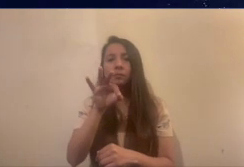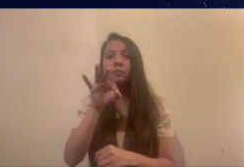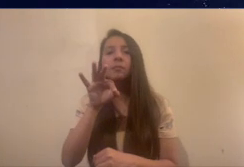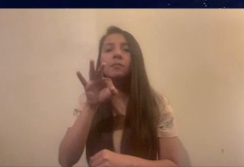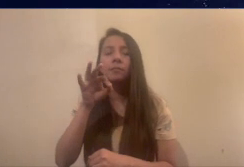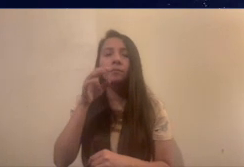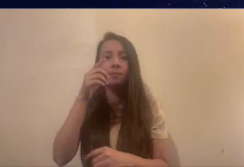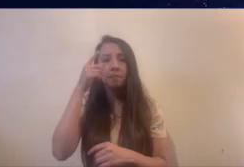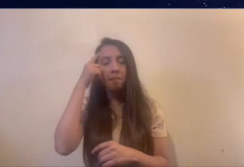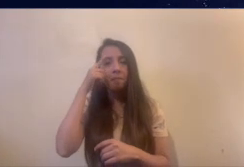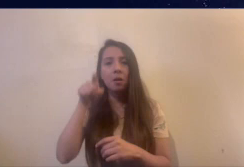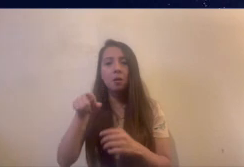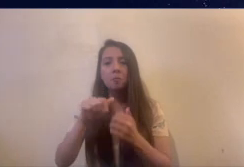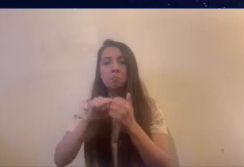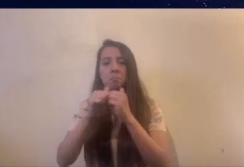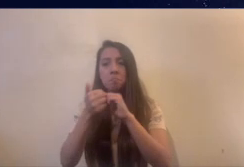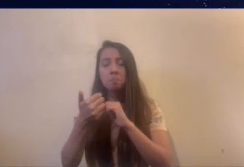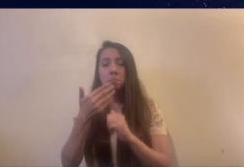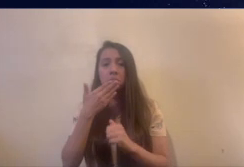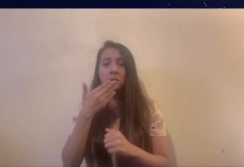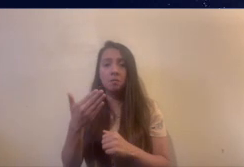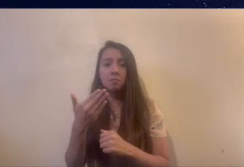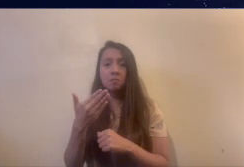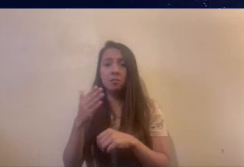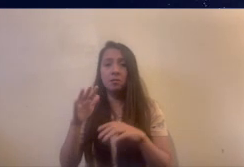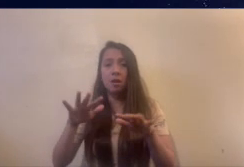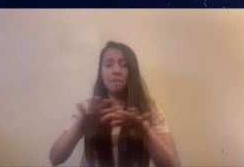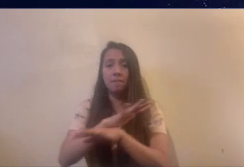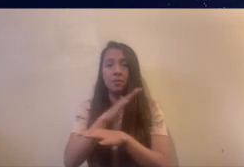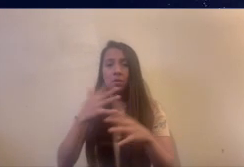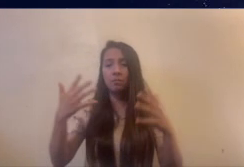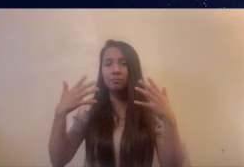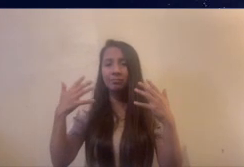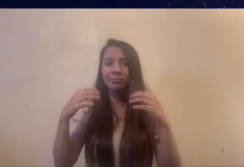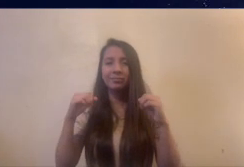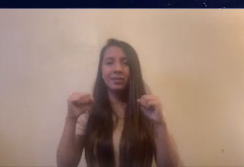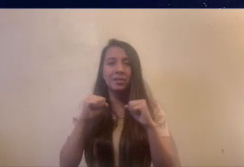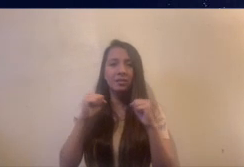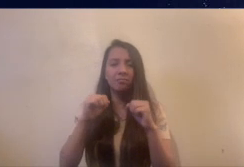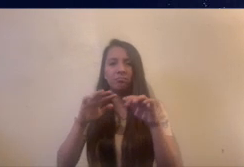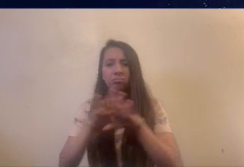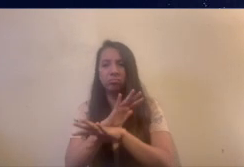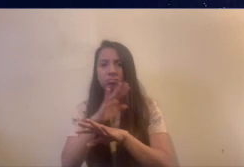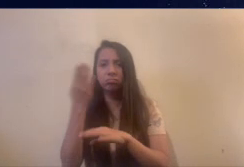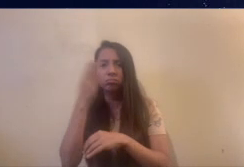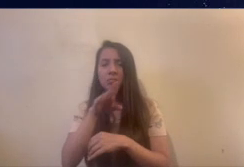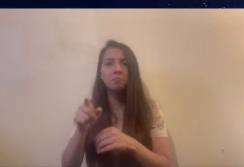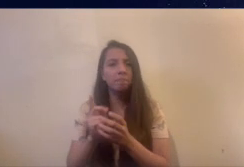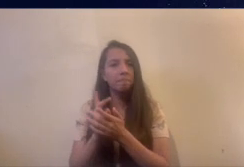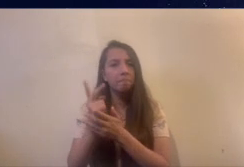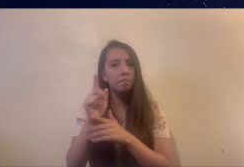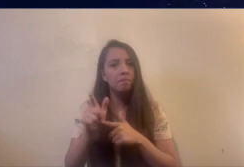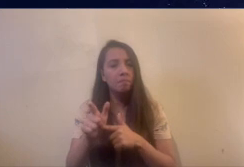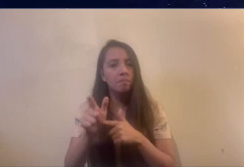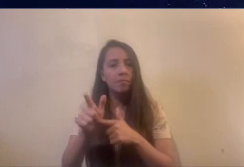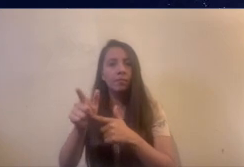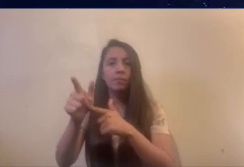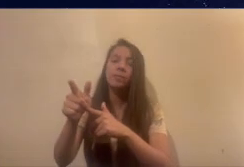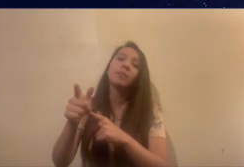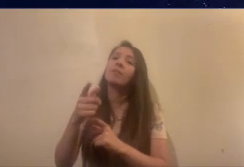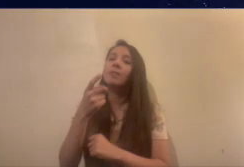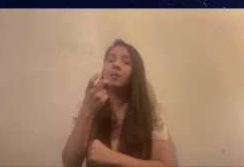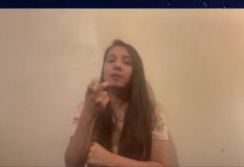sino también a una gran capacidad de adaptación al cambio climático actual, ¿no? Porque como Marínez mencionó, que están cayendo, que